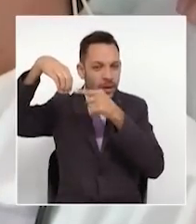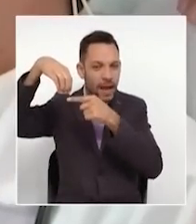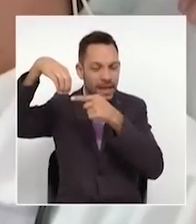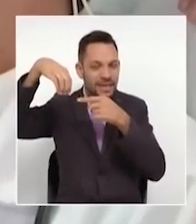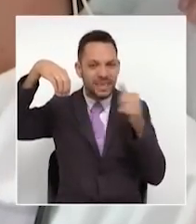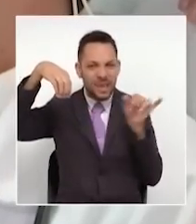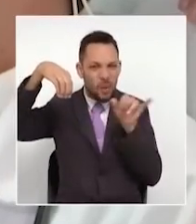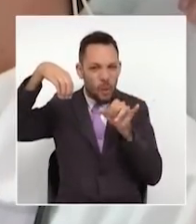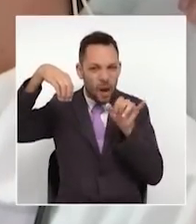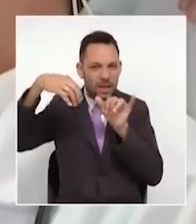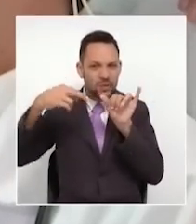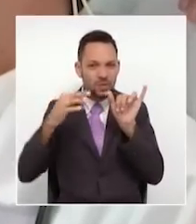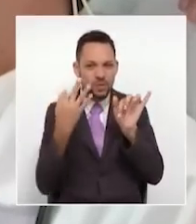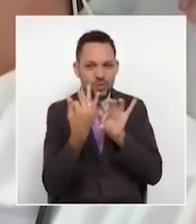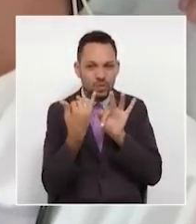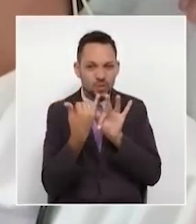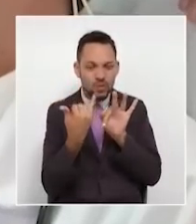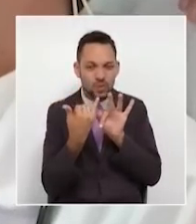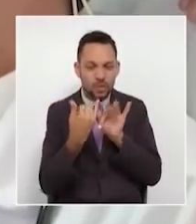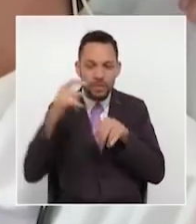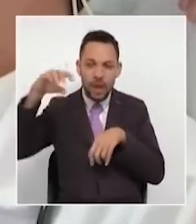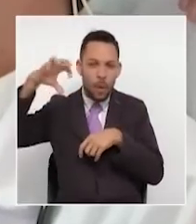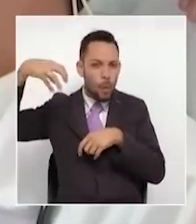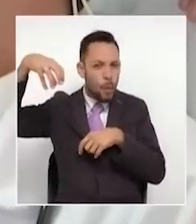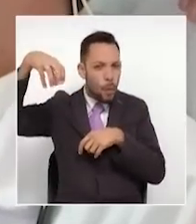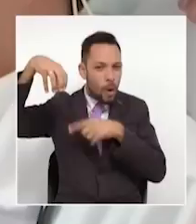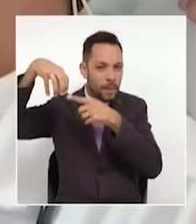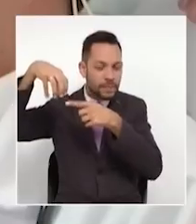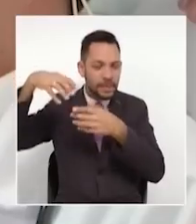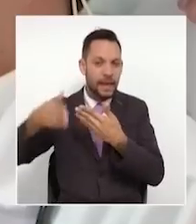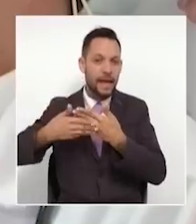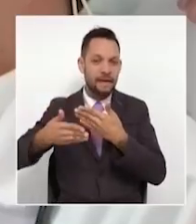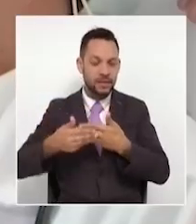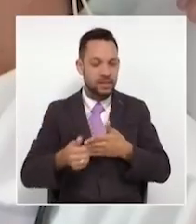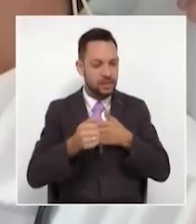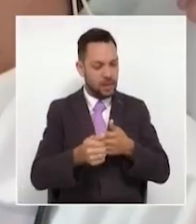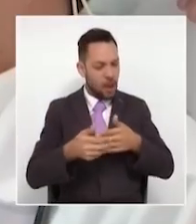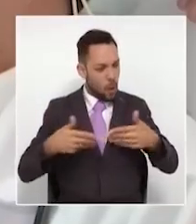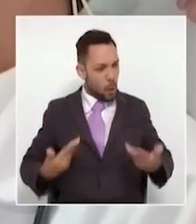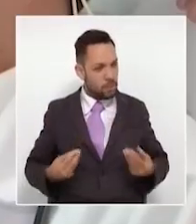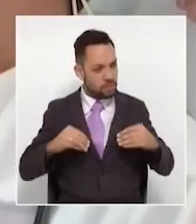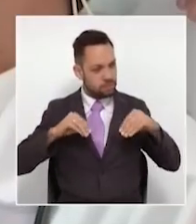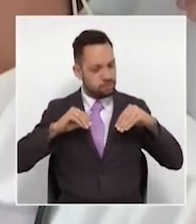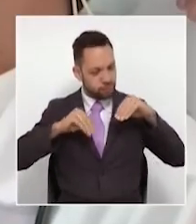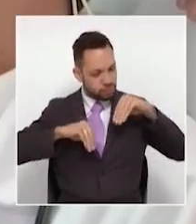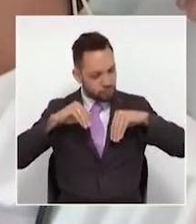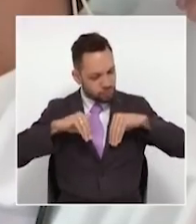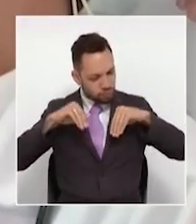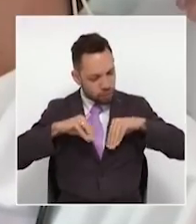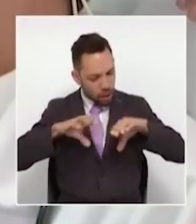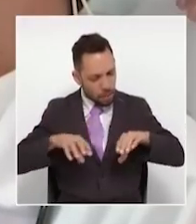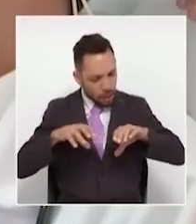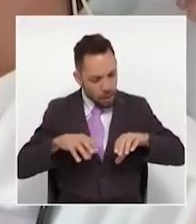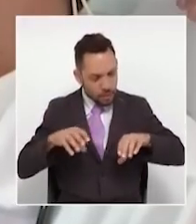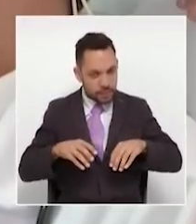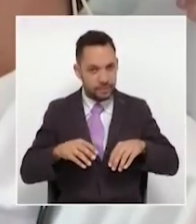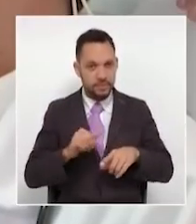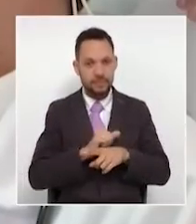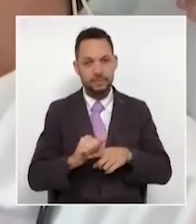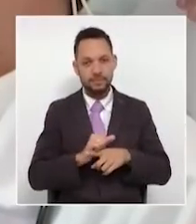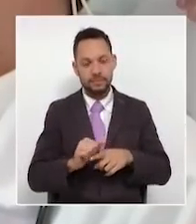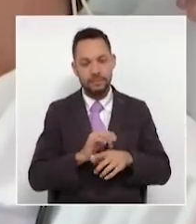transición le va enseñando al cerebro cómo debe cómo debe funcionar esto es un proceso de